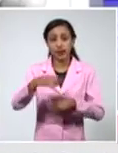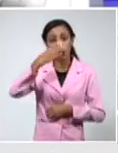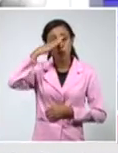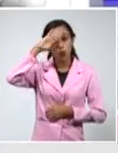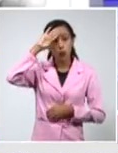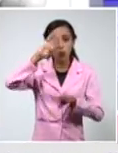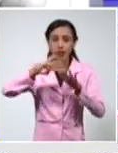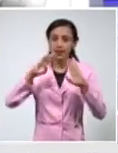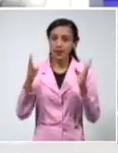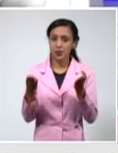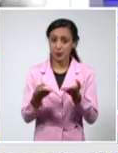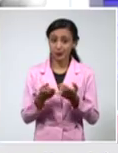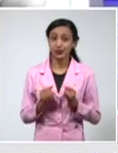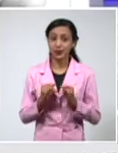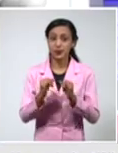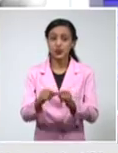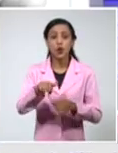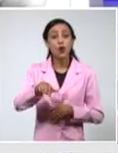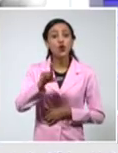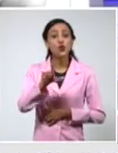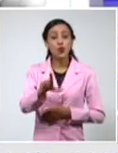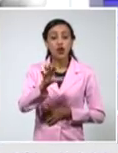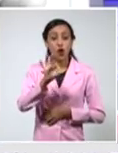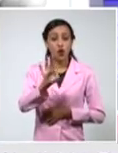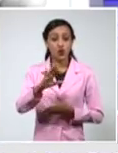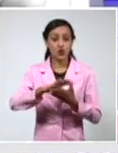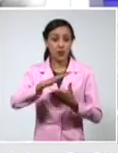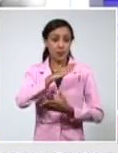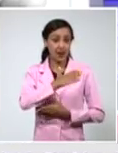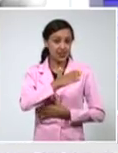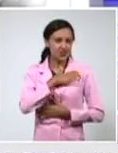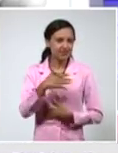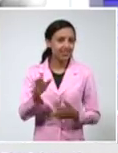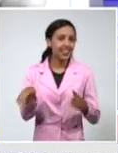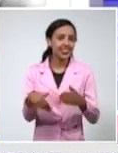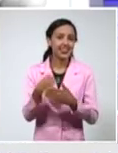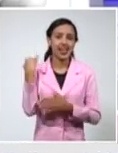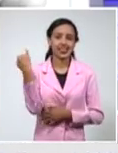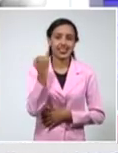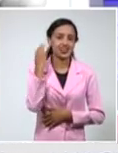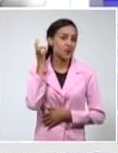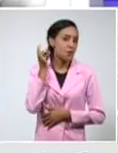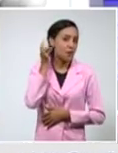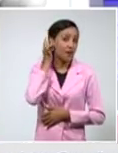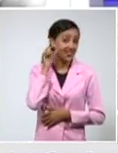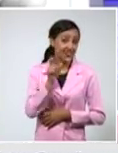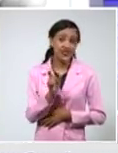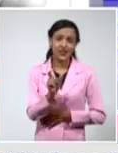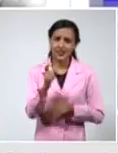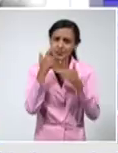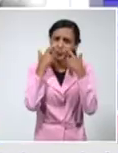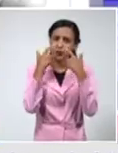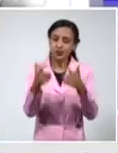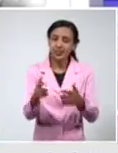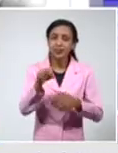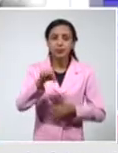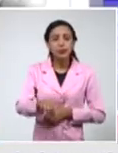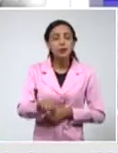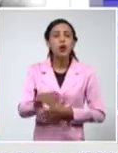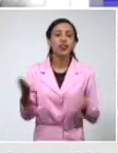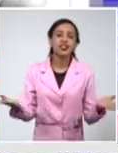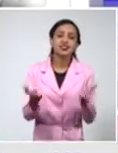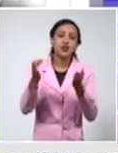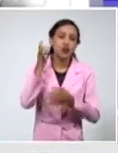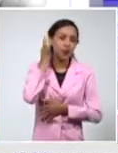mundo. Hoy es lunes 8 de marzo, Día Internacional de la Mujer, una fecha que conmemora los avances de la mujer en todos